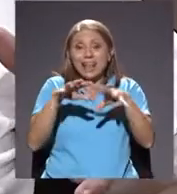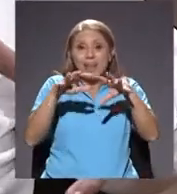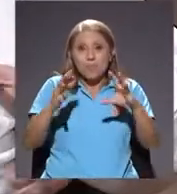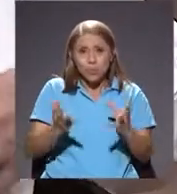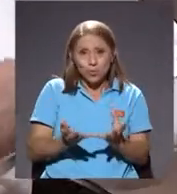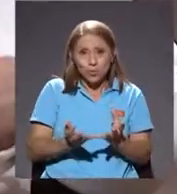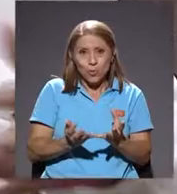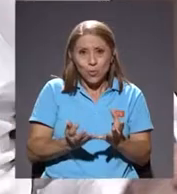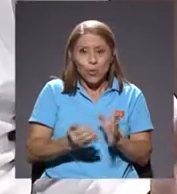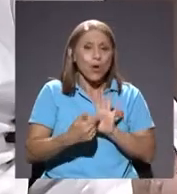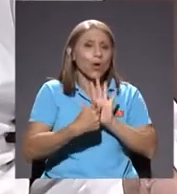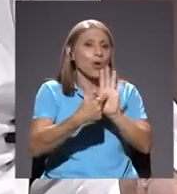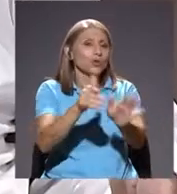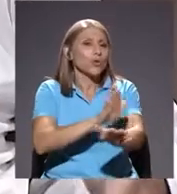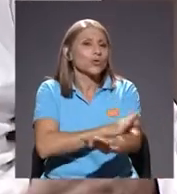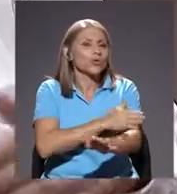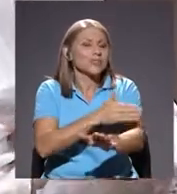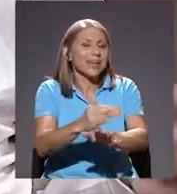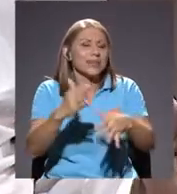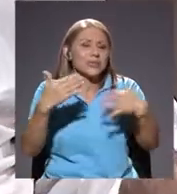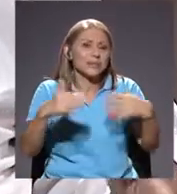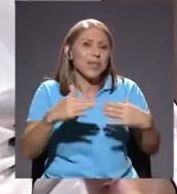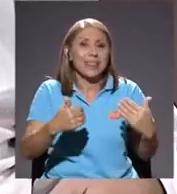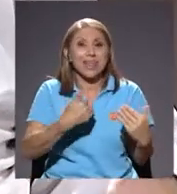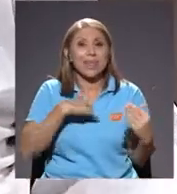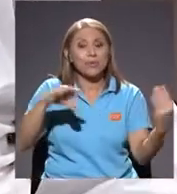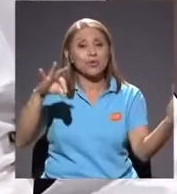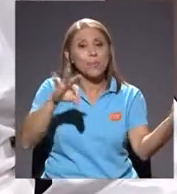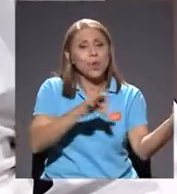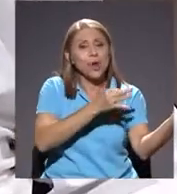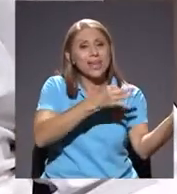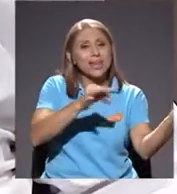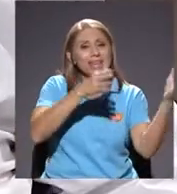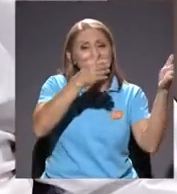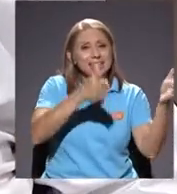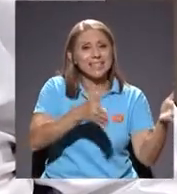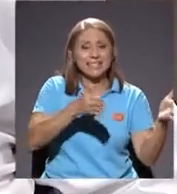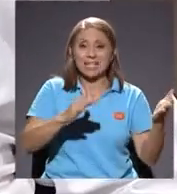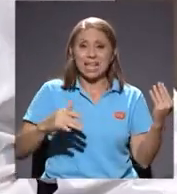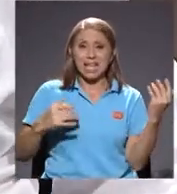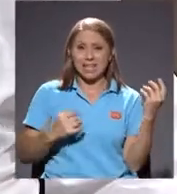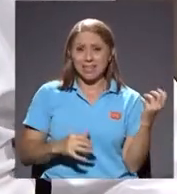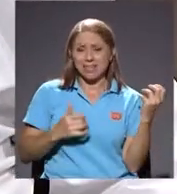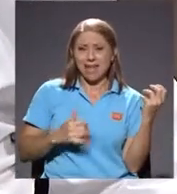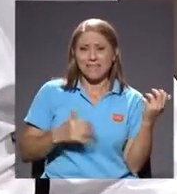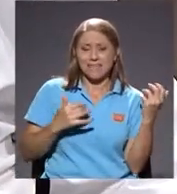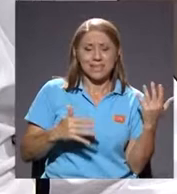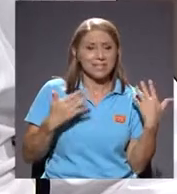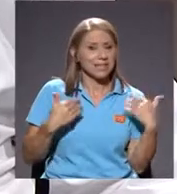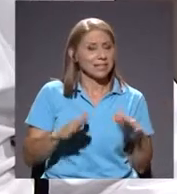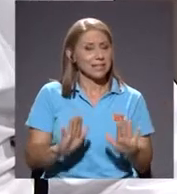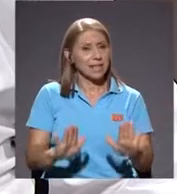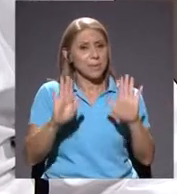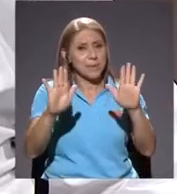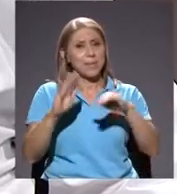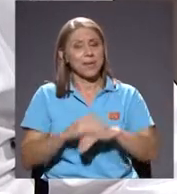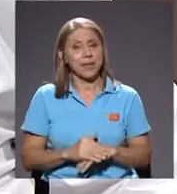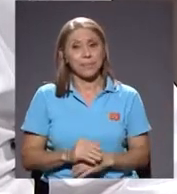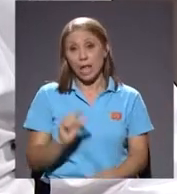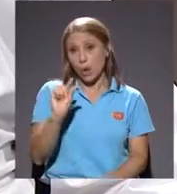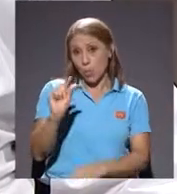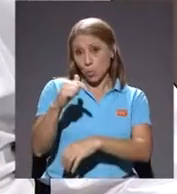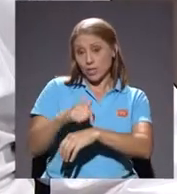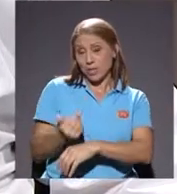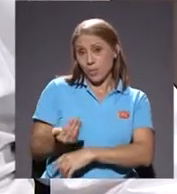un tema muy amplio hoy tenemos violinistas tenemos guitarristas de primera hace poco un